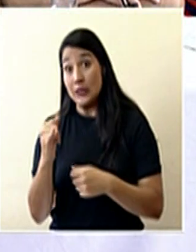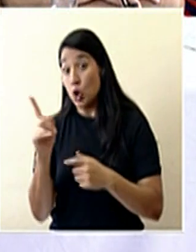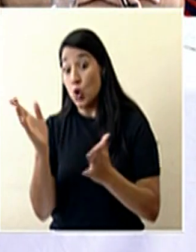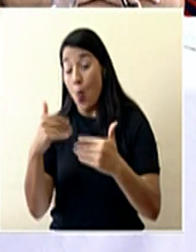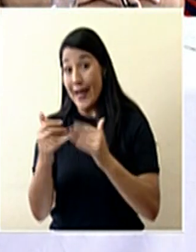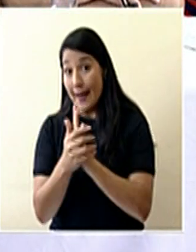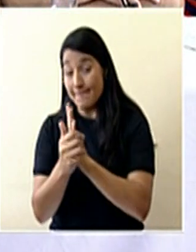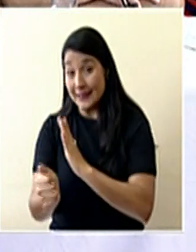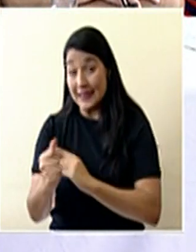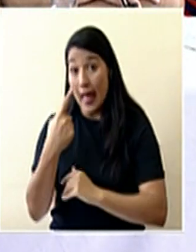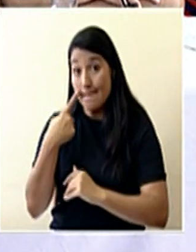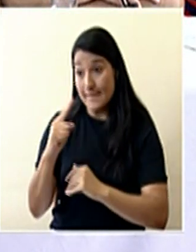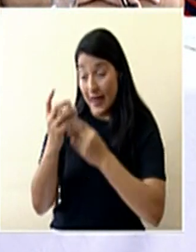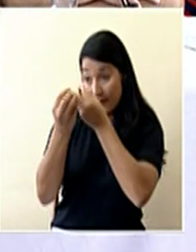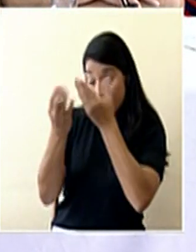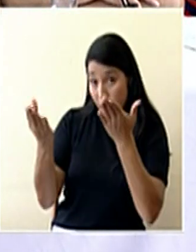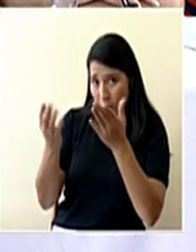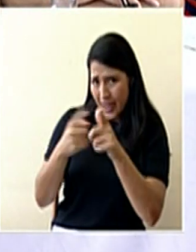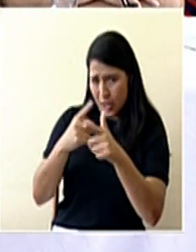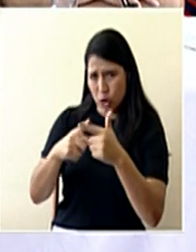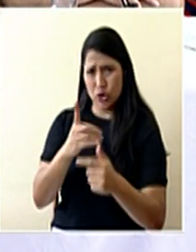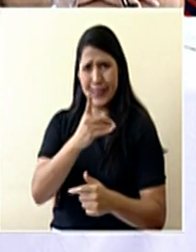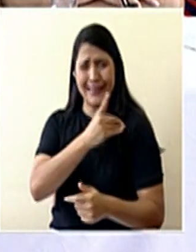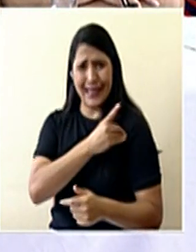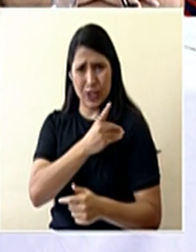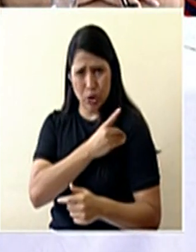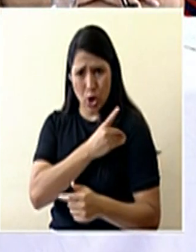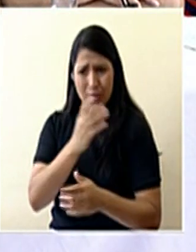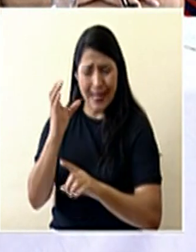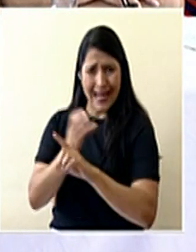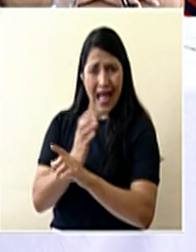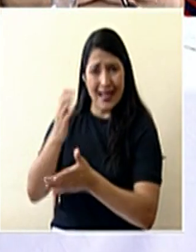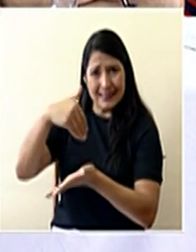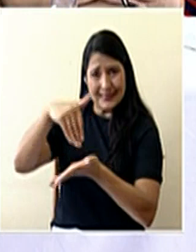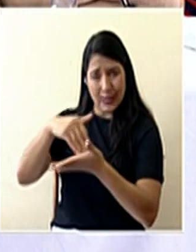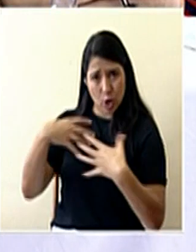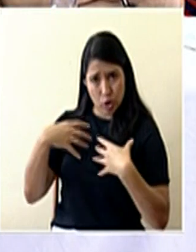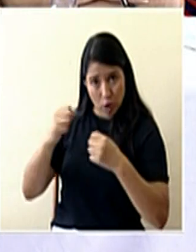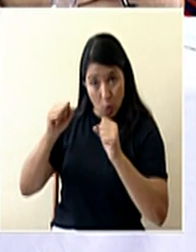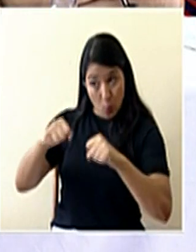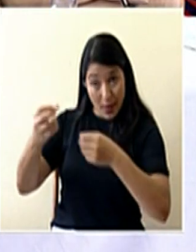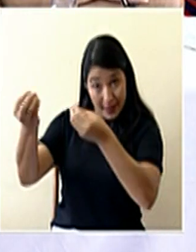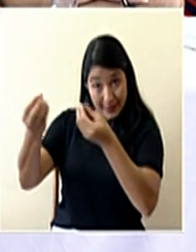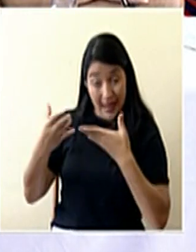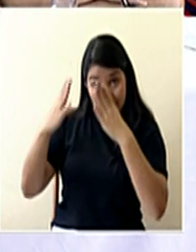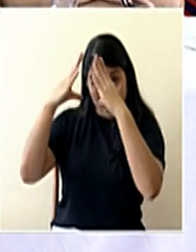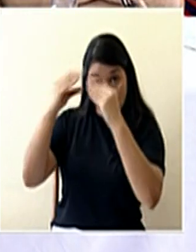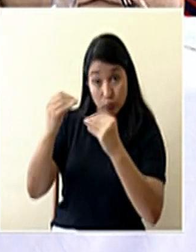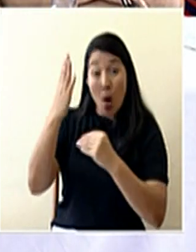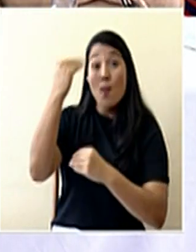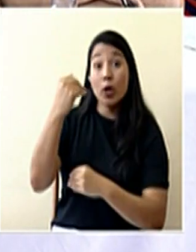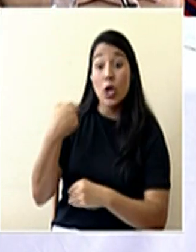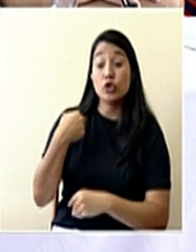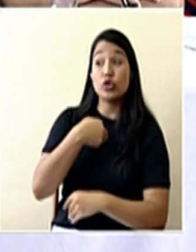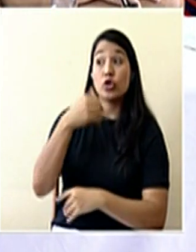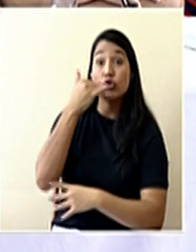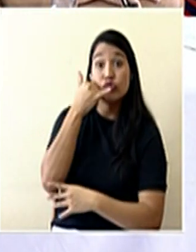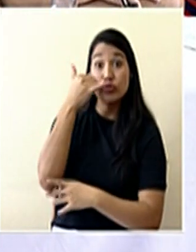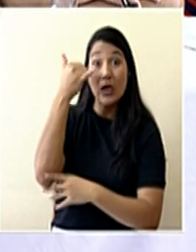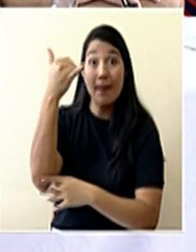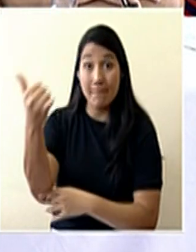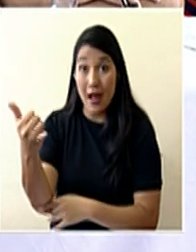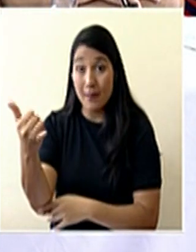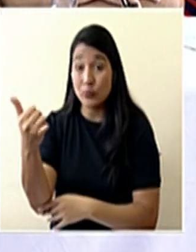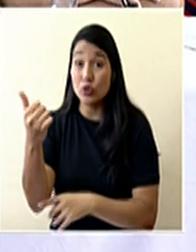los directores de las áreas de salud de cada cantón y distrito brindarnos acceso a estos datos? Porque cuando les hemos llamado, dependemos de que